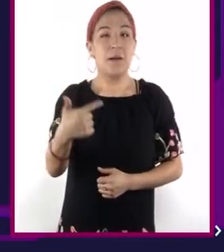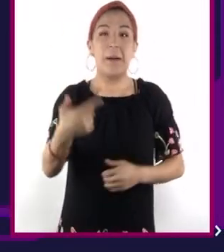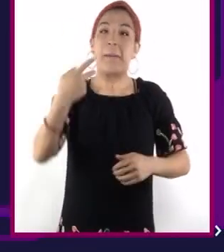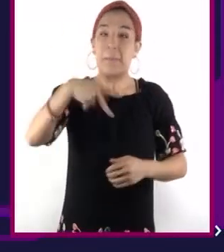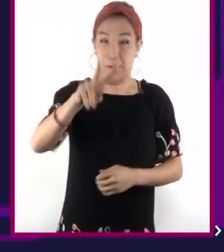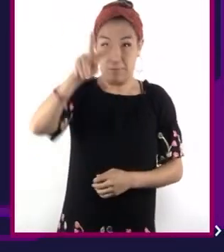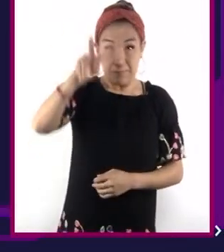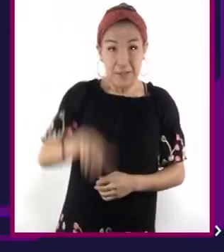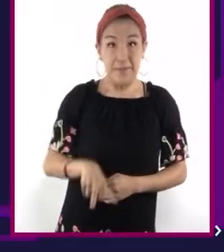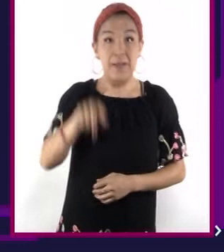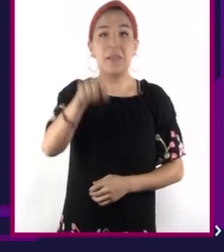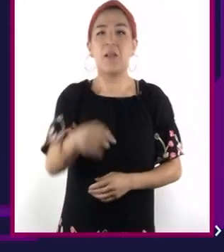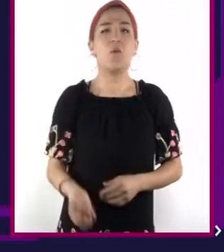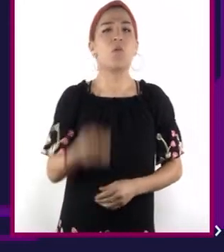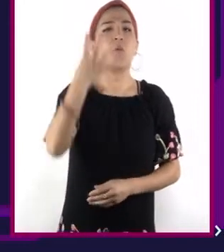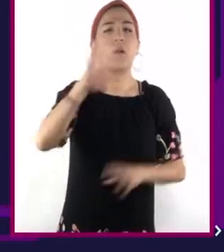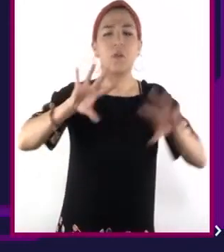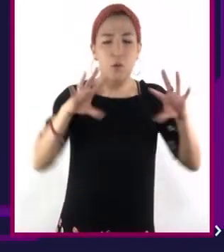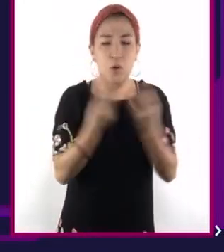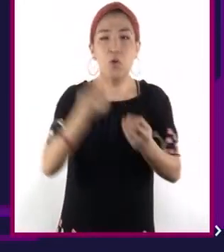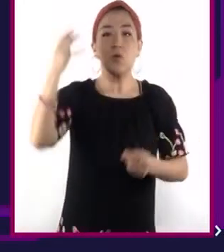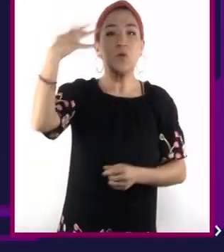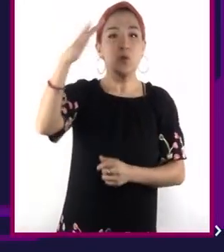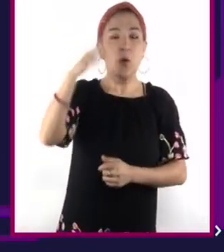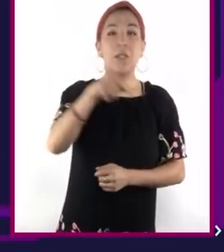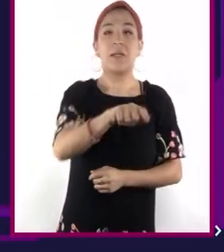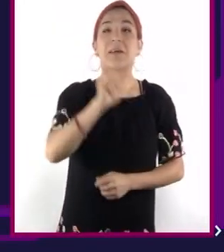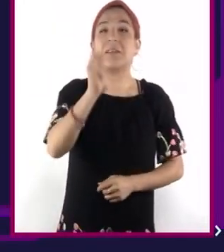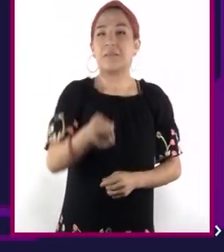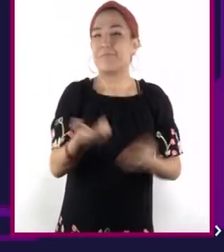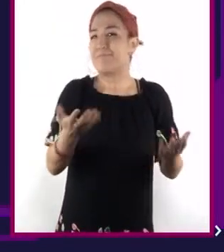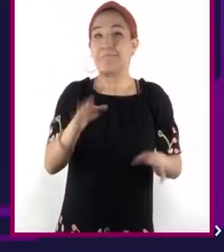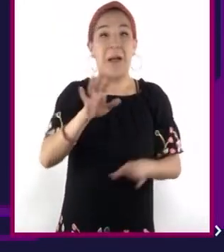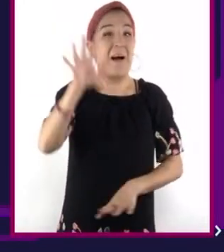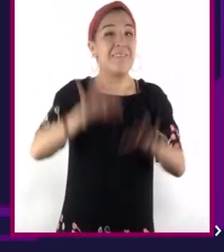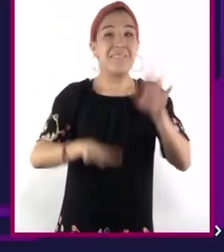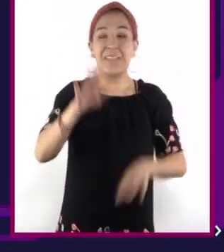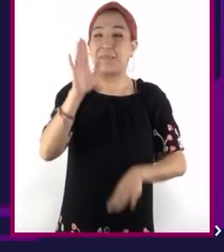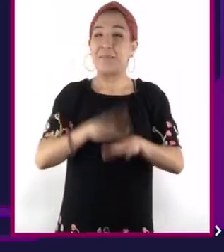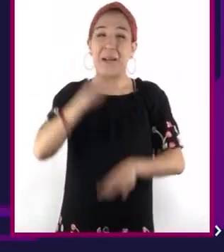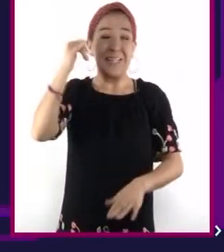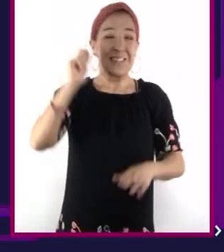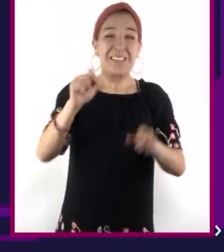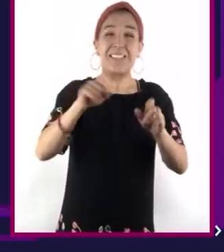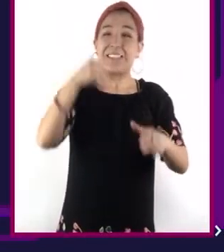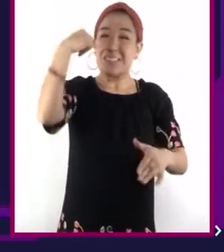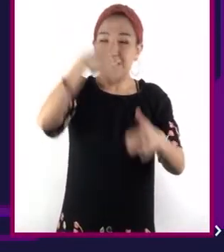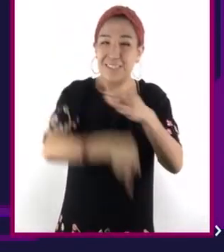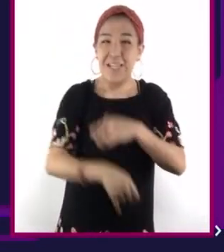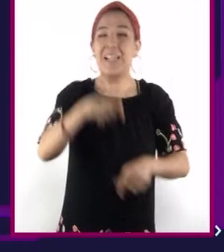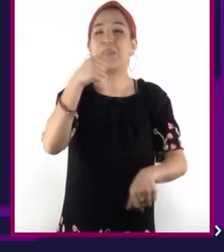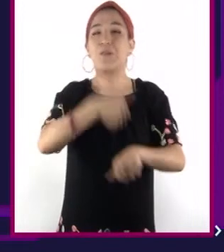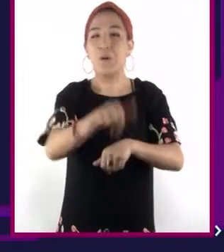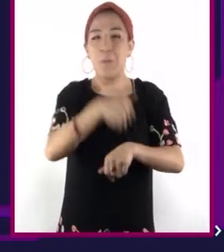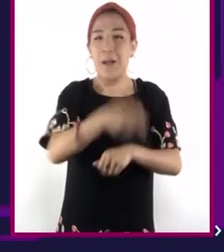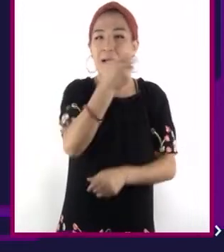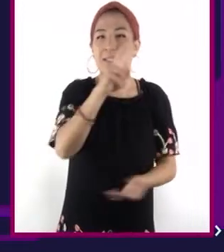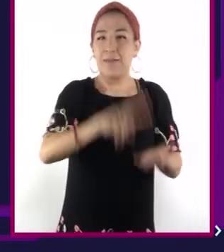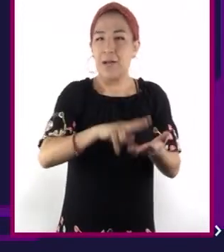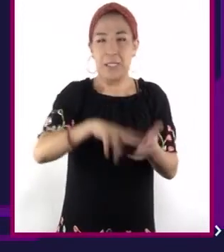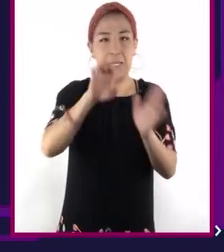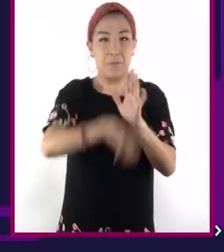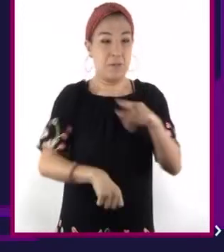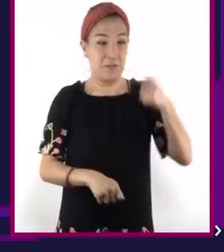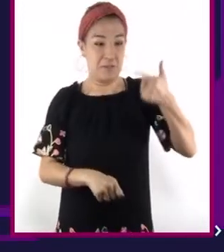en la realidad la cantidad de soles puede alejarse más de esos valores. Por ejemplo, de 7